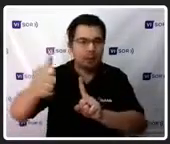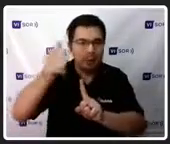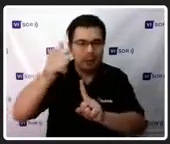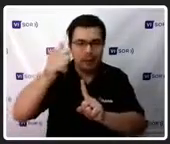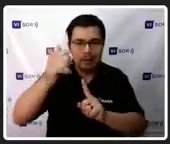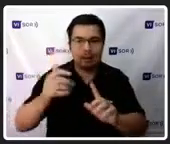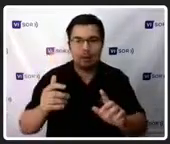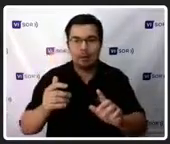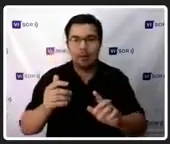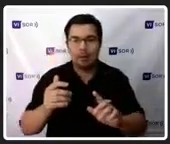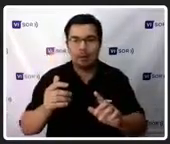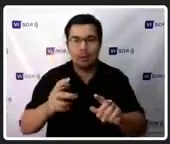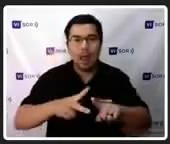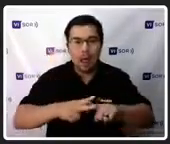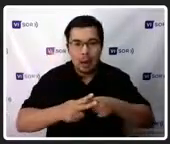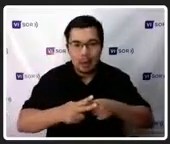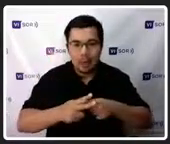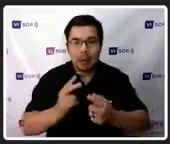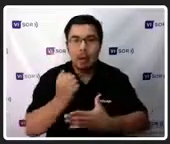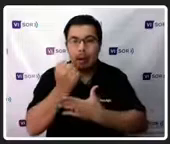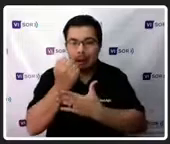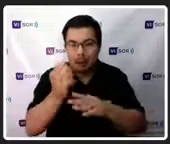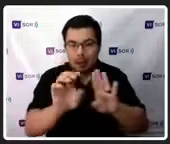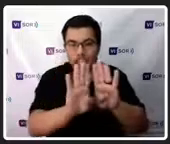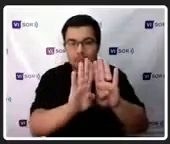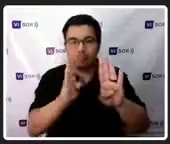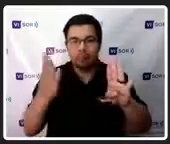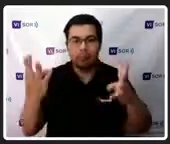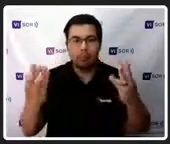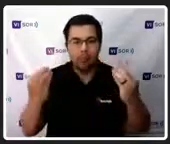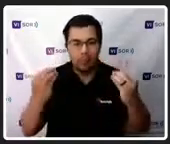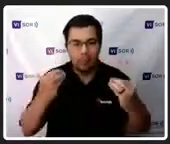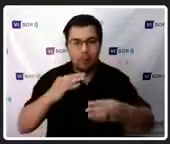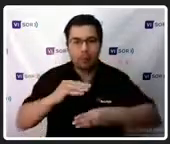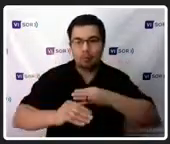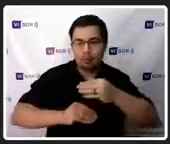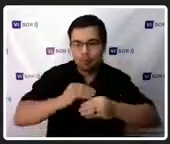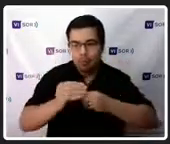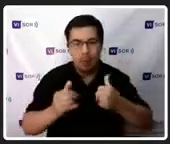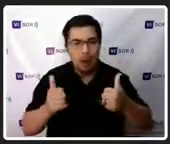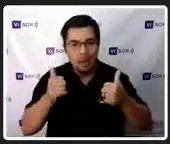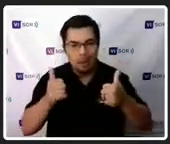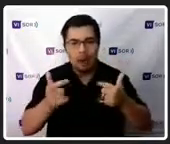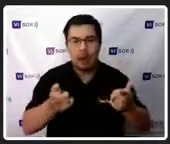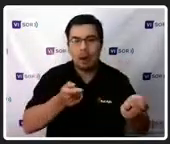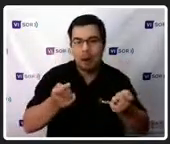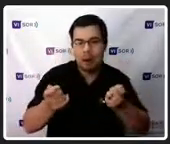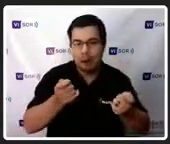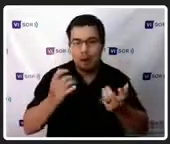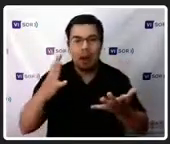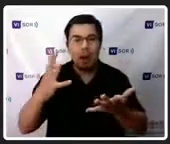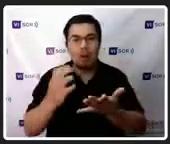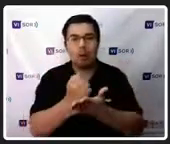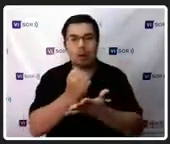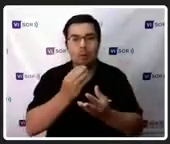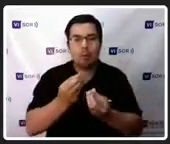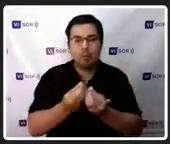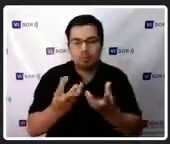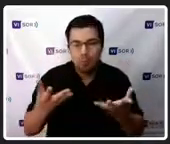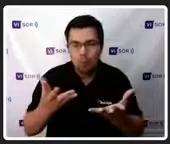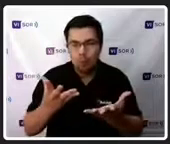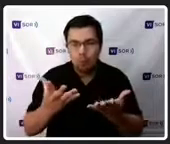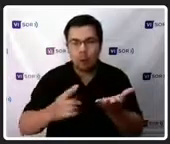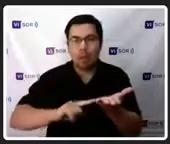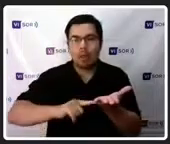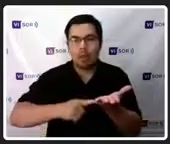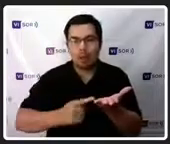empieza a funcionar el negocio súper bien y creo que logramos esa receta de mucha tecnología y con un